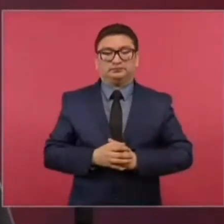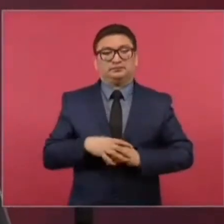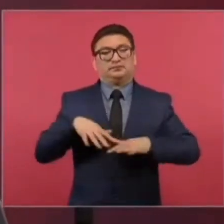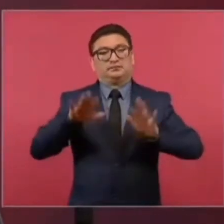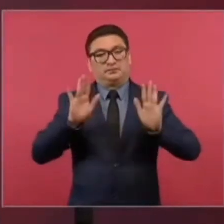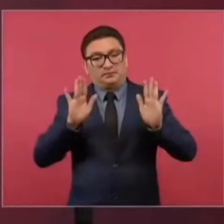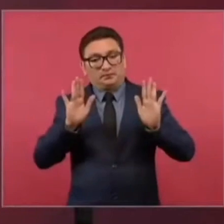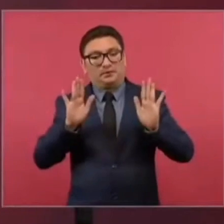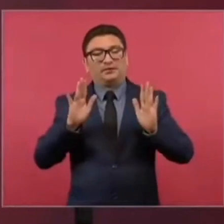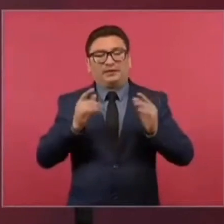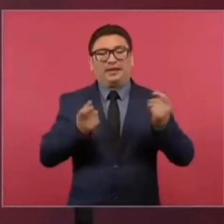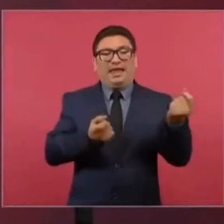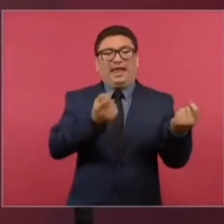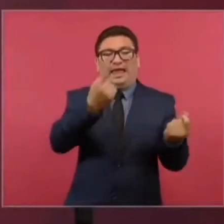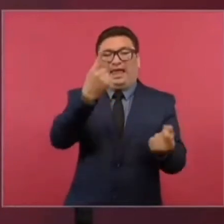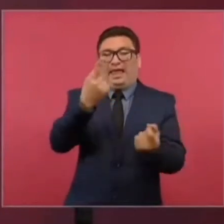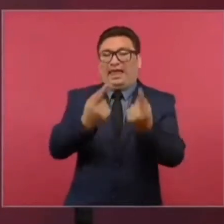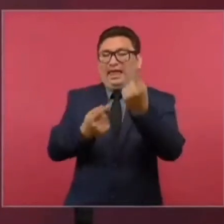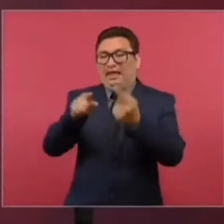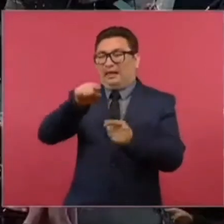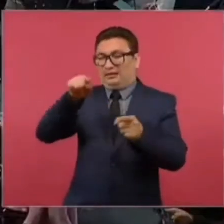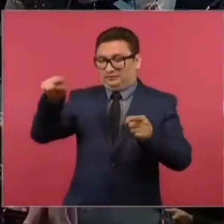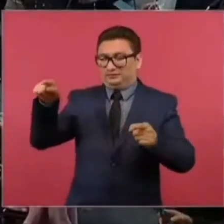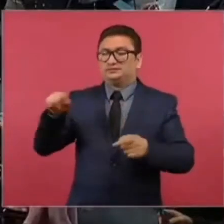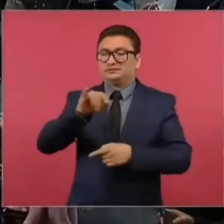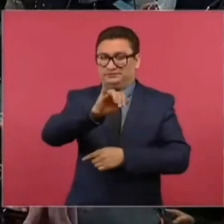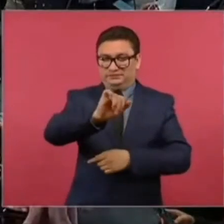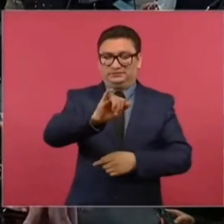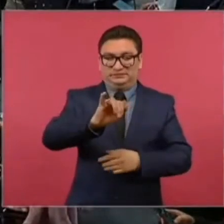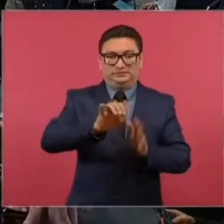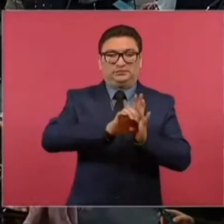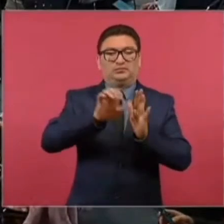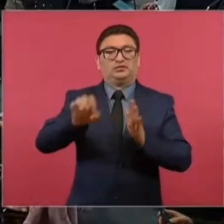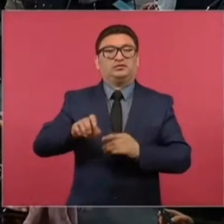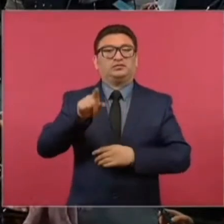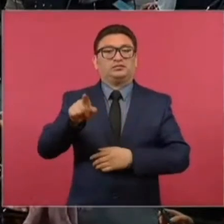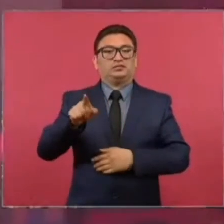Bueno, sí hay algunos, por ejemplo,